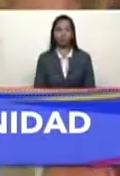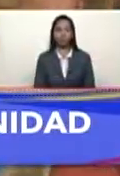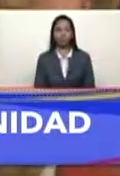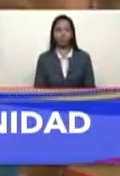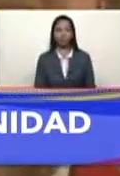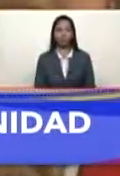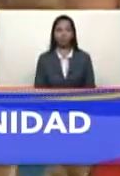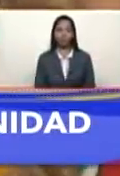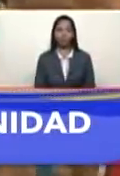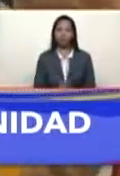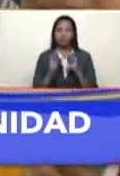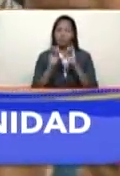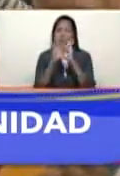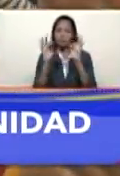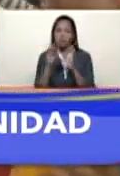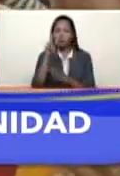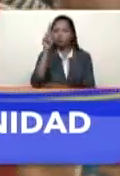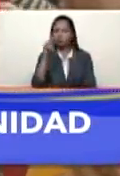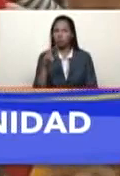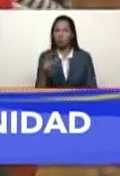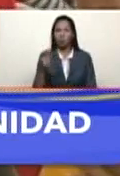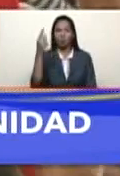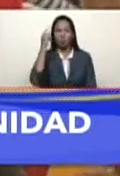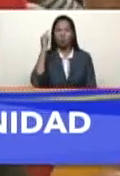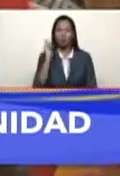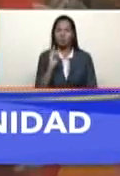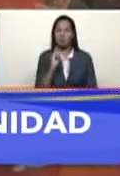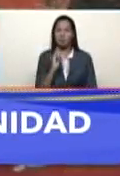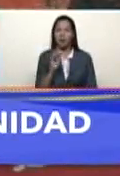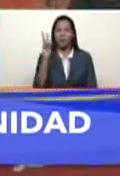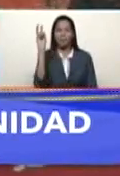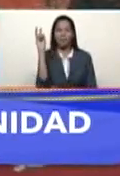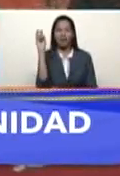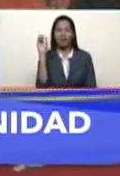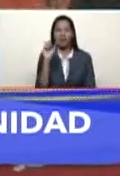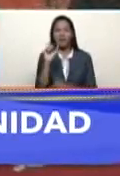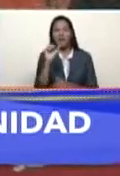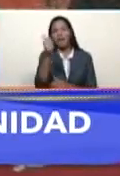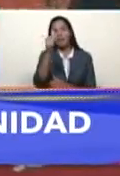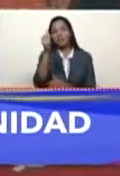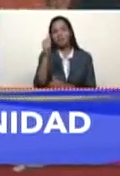Así tiene que ser todos los días. Viernes 10 de mayo.